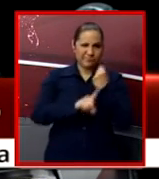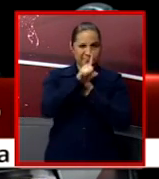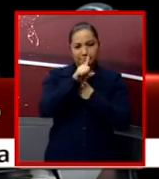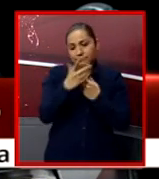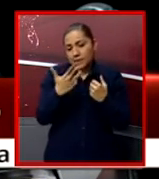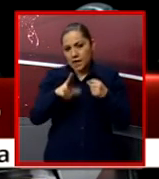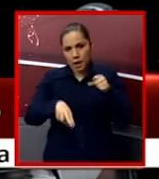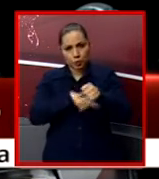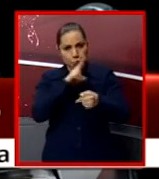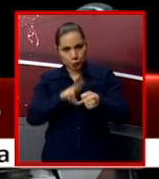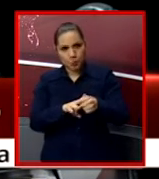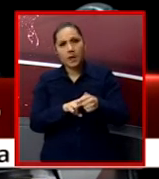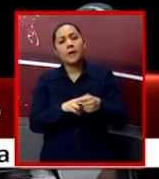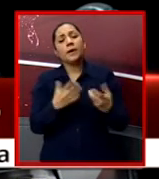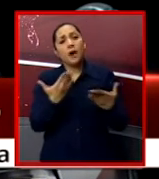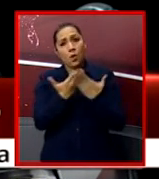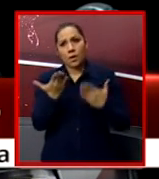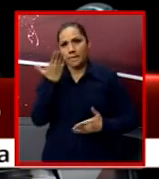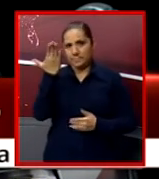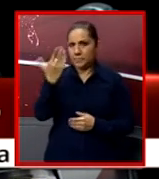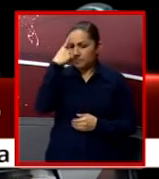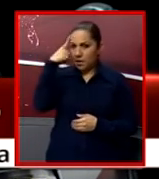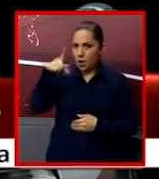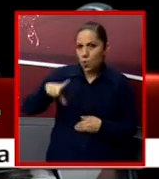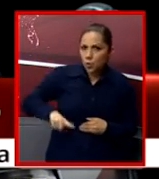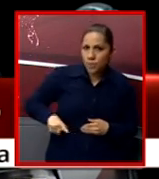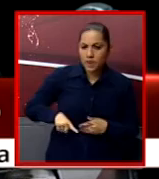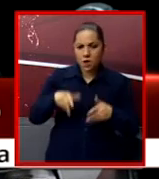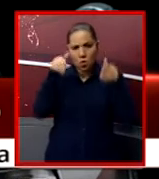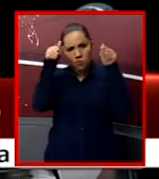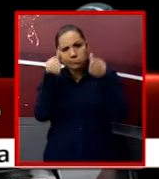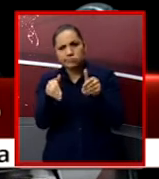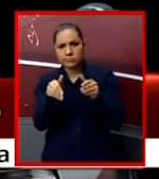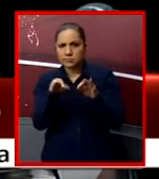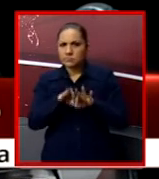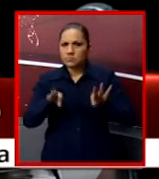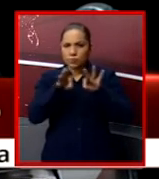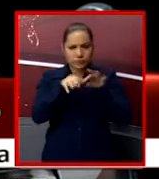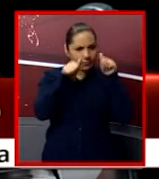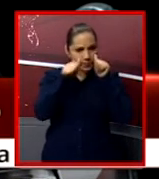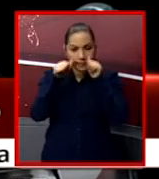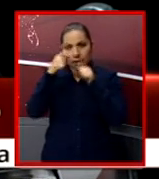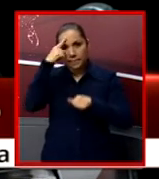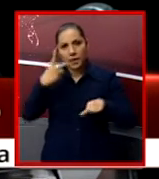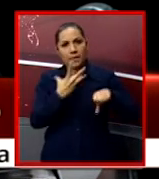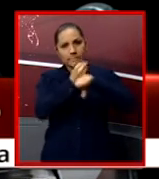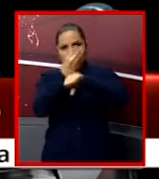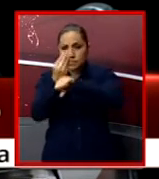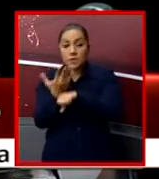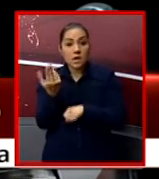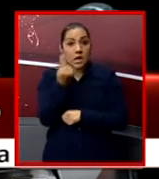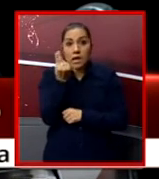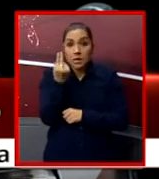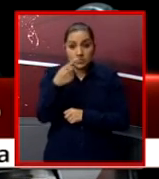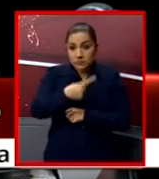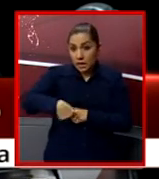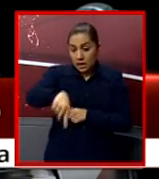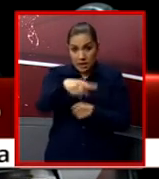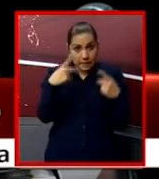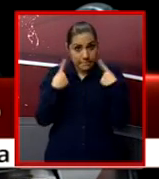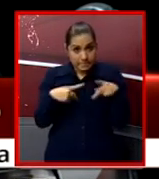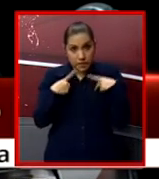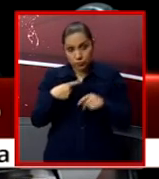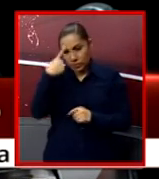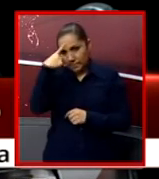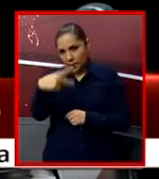federal para que intensifique las acciones de reconstrucción y proporcione la prestación de servicios públicos indispensables para garantizar